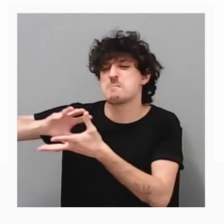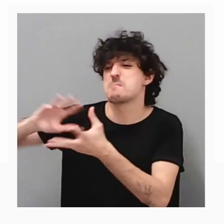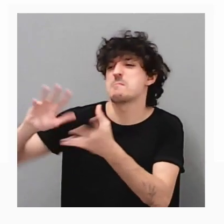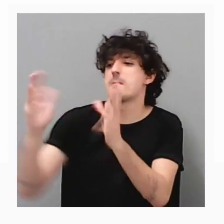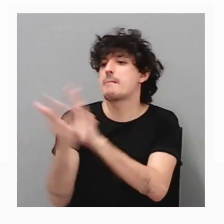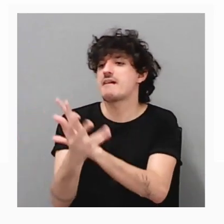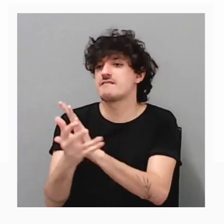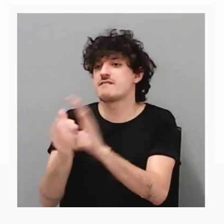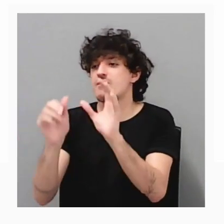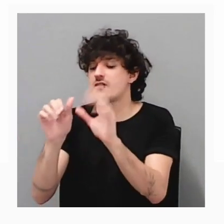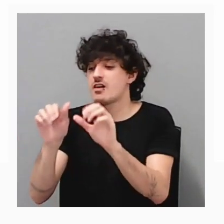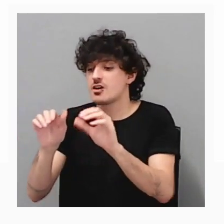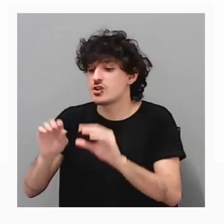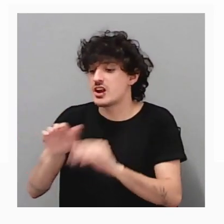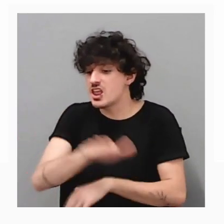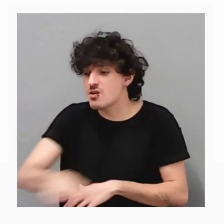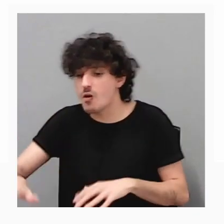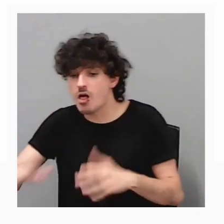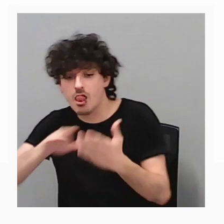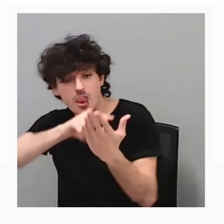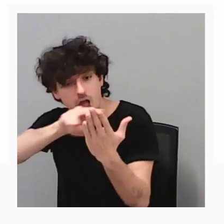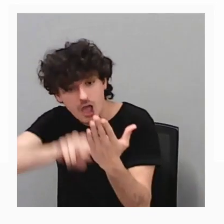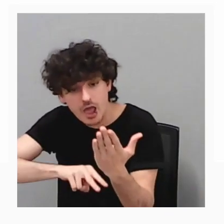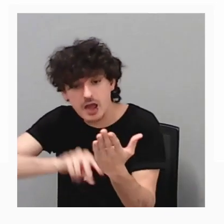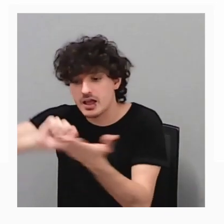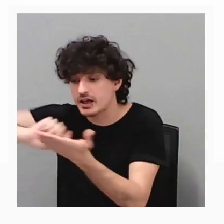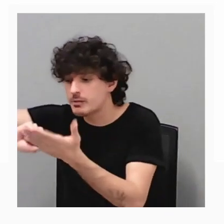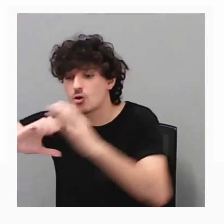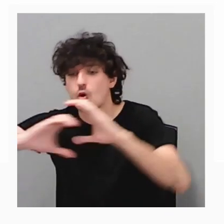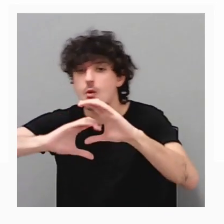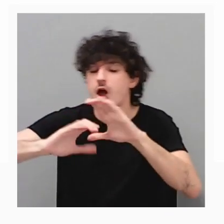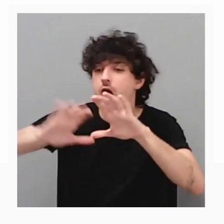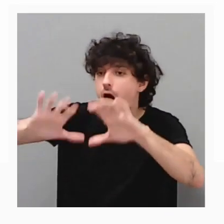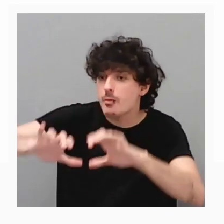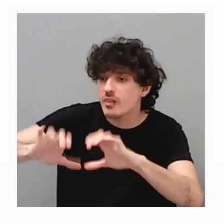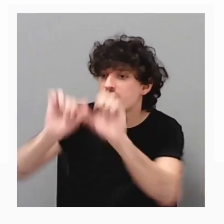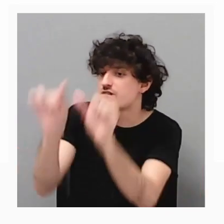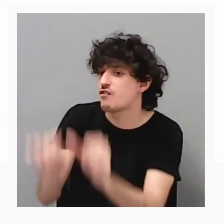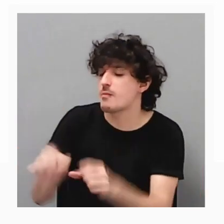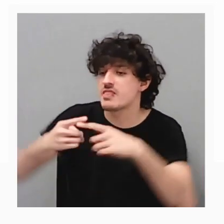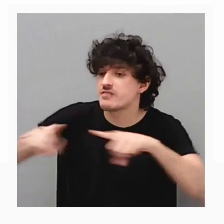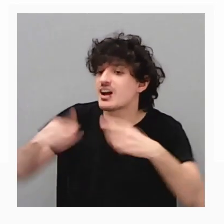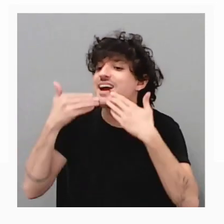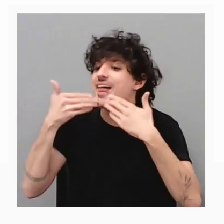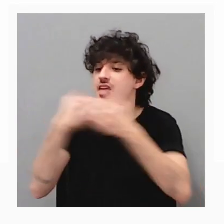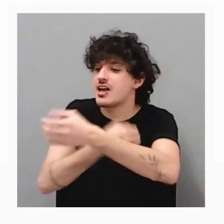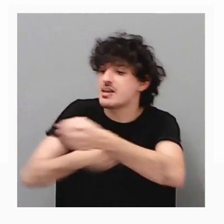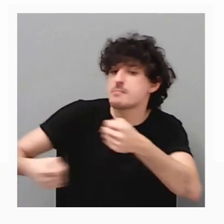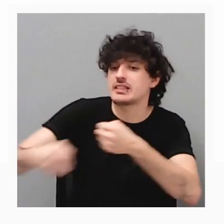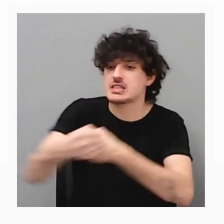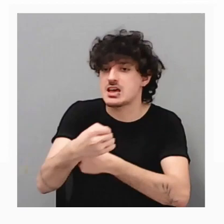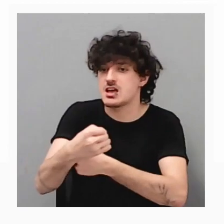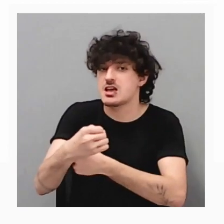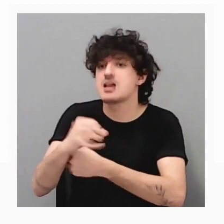como los niños aprenden a leer, a escribir o a comunicarse, a través de la empatía y de la inclusión. ¿Pero qué es esto?